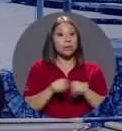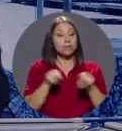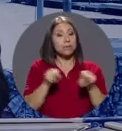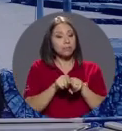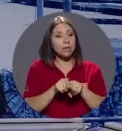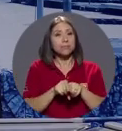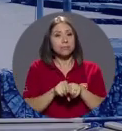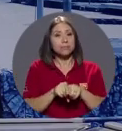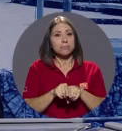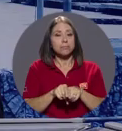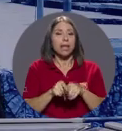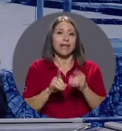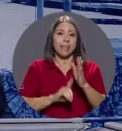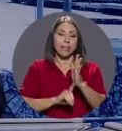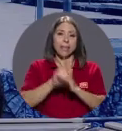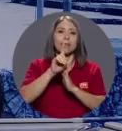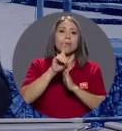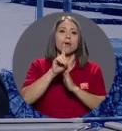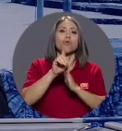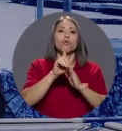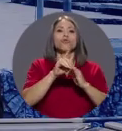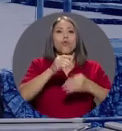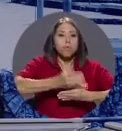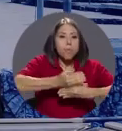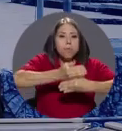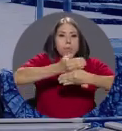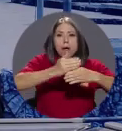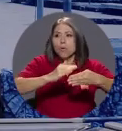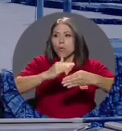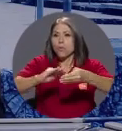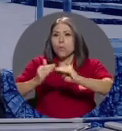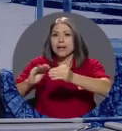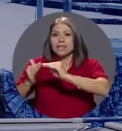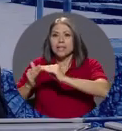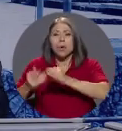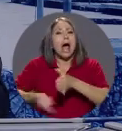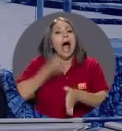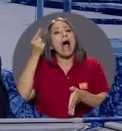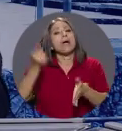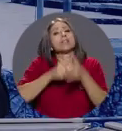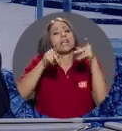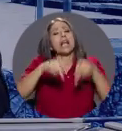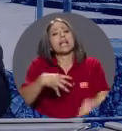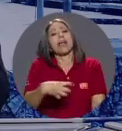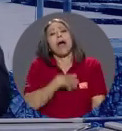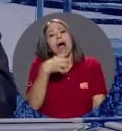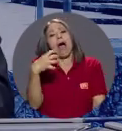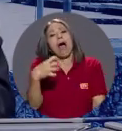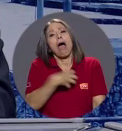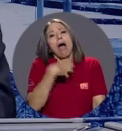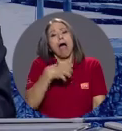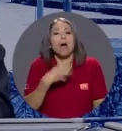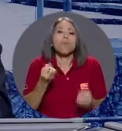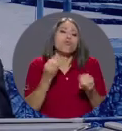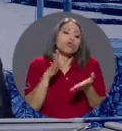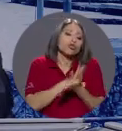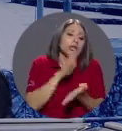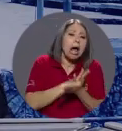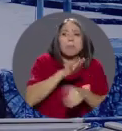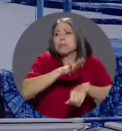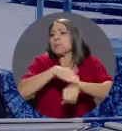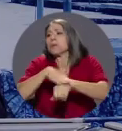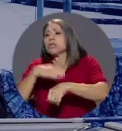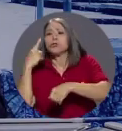situación? Cuando vienen también en la parte de lo que es desarrollo urbanístico, que a veces hay mucha queja, que se dura mucho con los trámites para